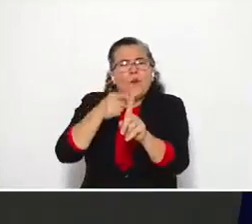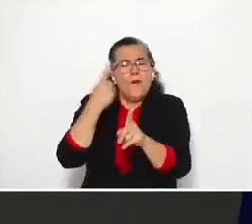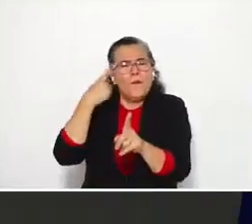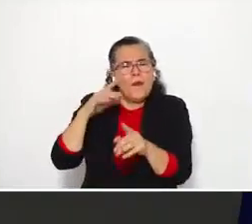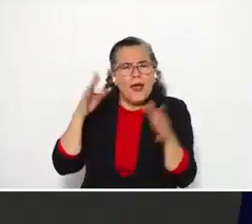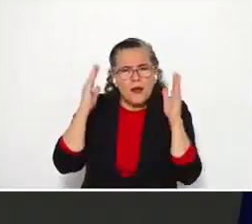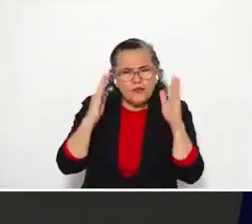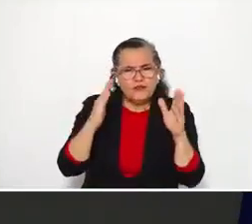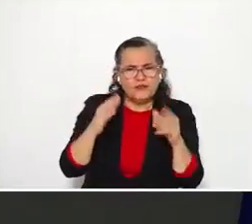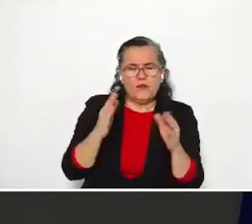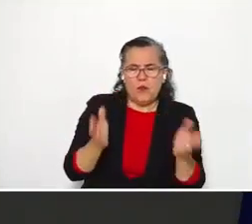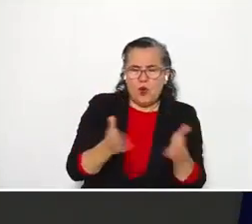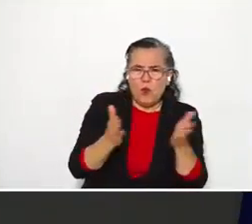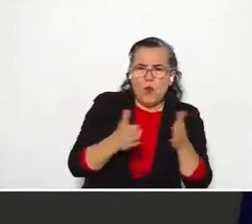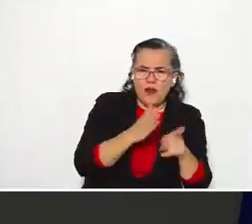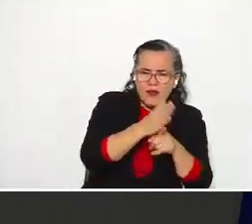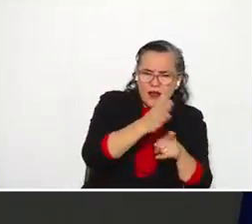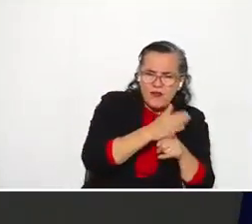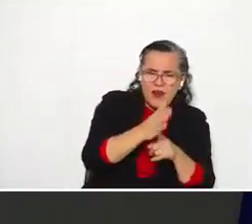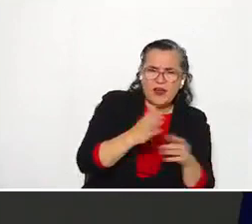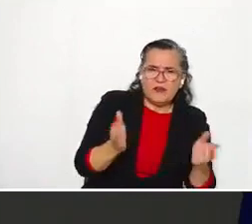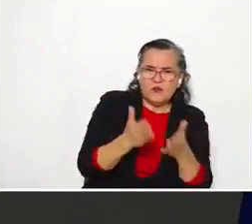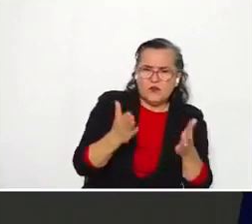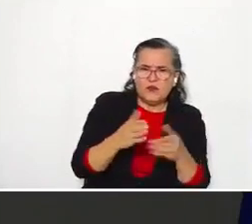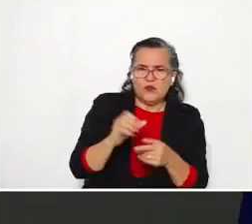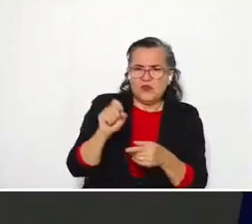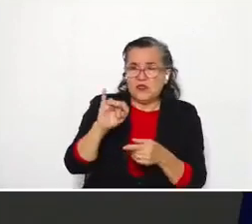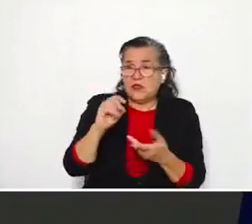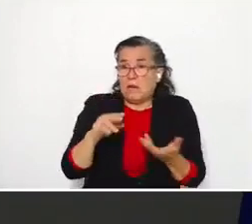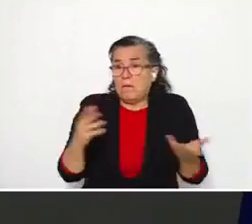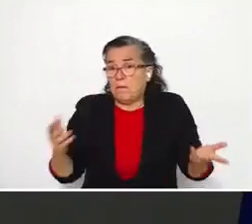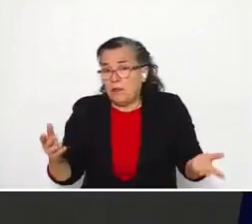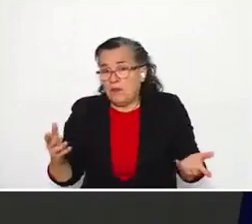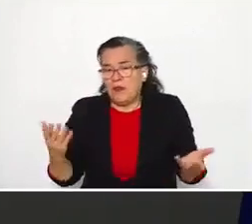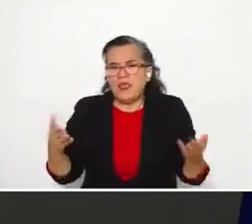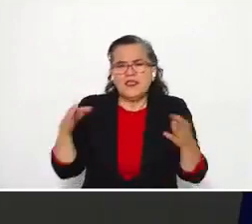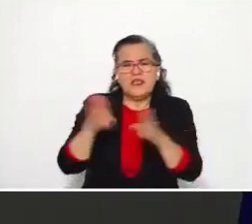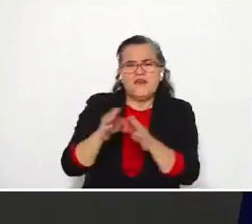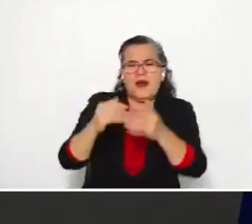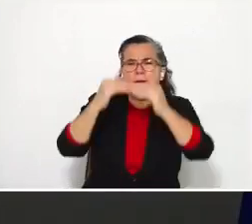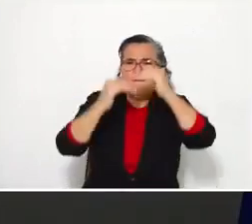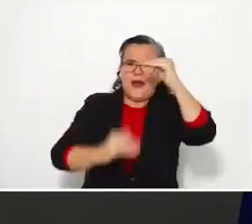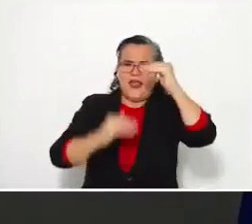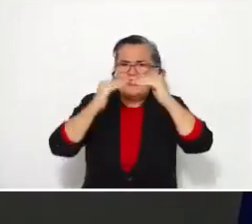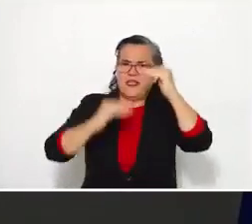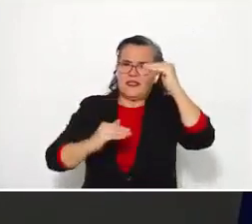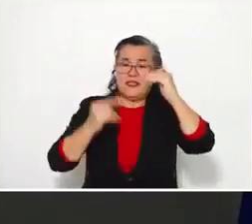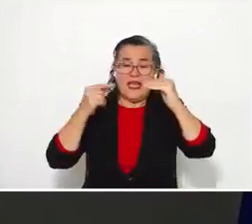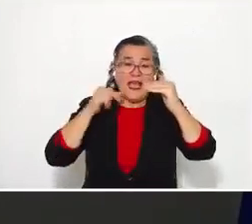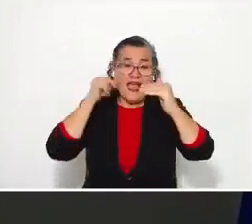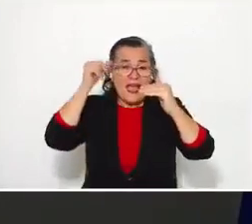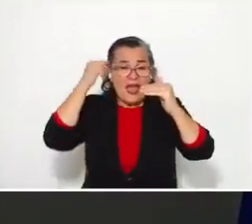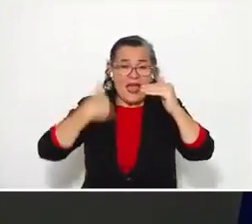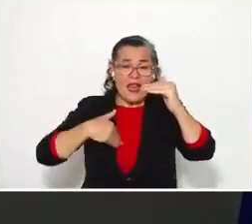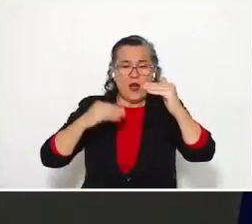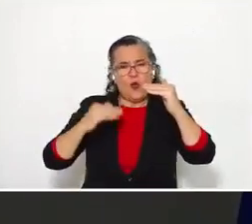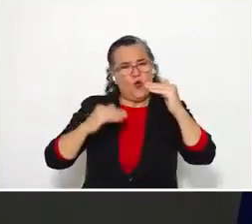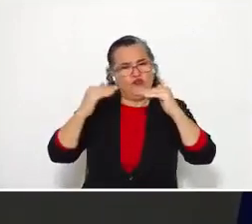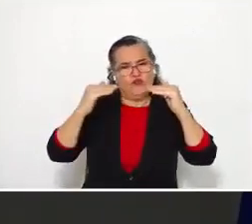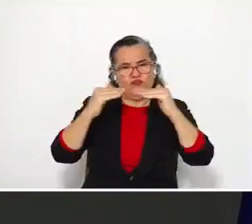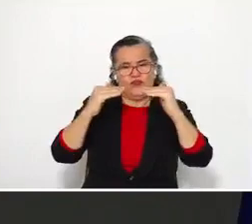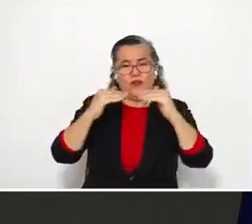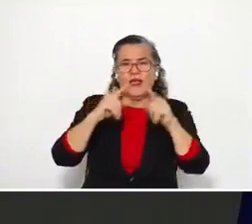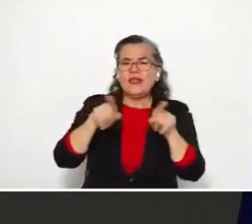graduación, promover carreras STEM y cerrar brechas de género. También sugiere abordar